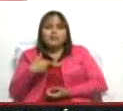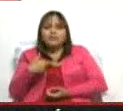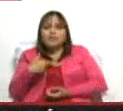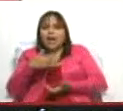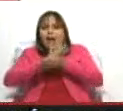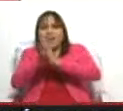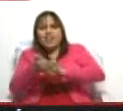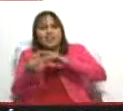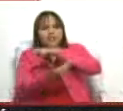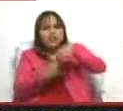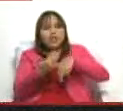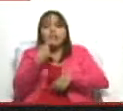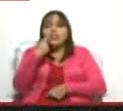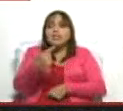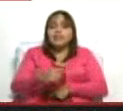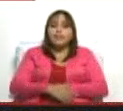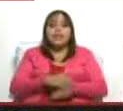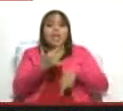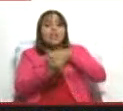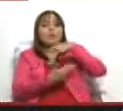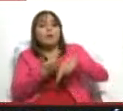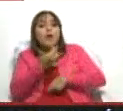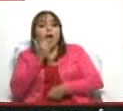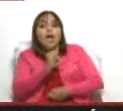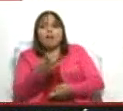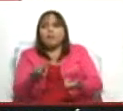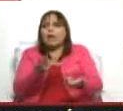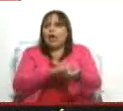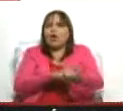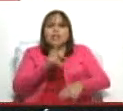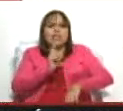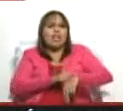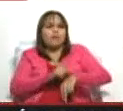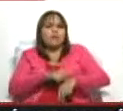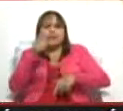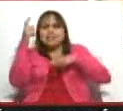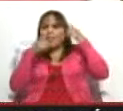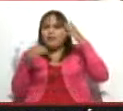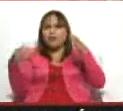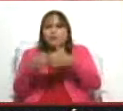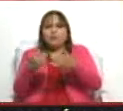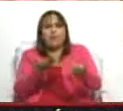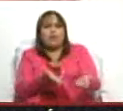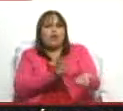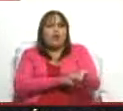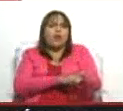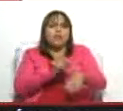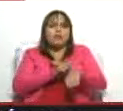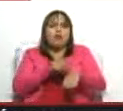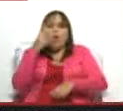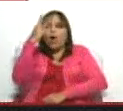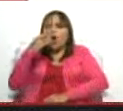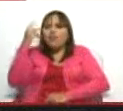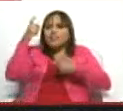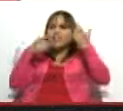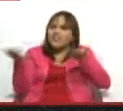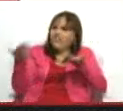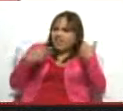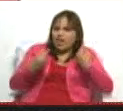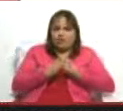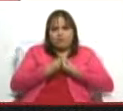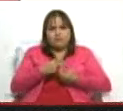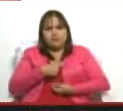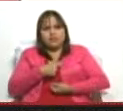es que mandan a decir, y dicen, la revolución está en su peor momento, el chavismo está en su peor momento. Jóvenes del chavismo, vénganse conmigo. Vénganse